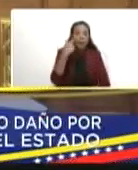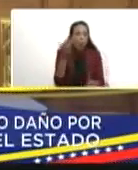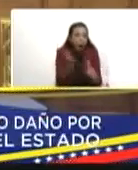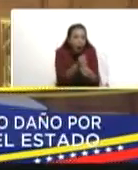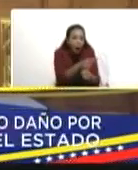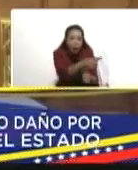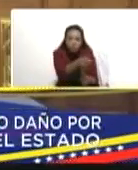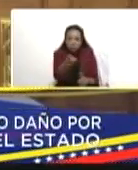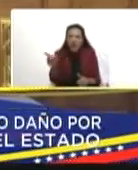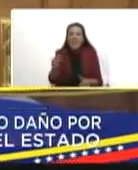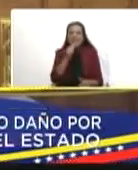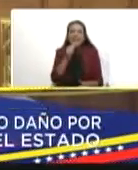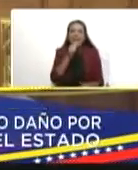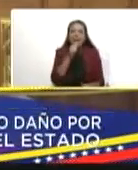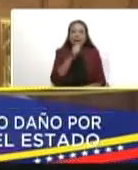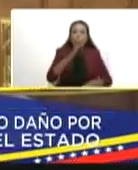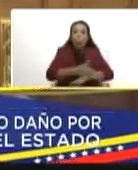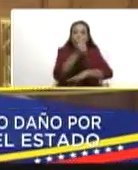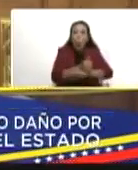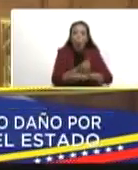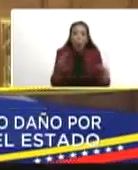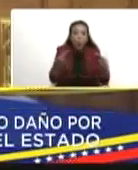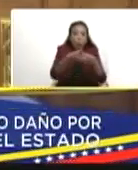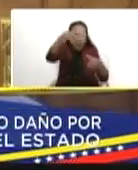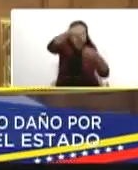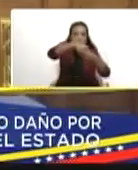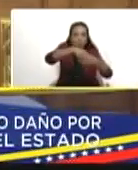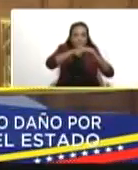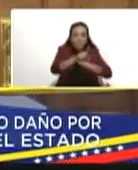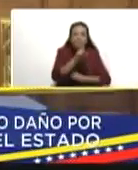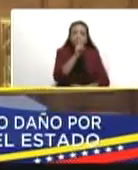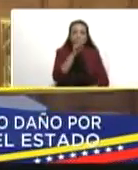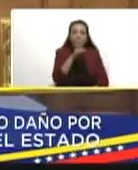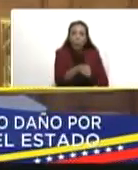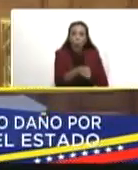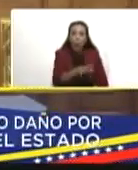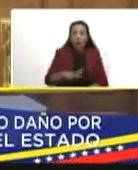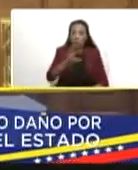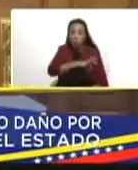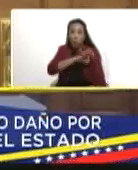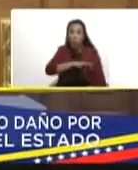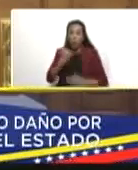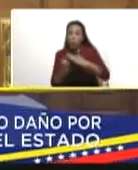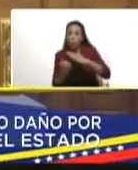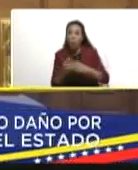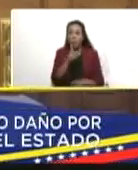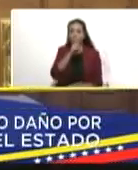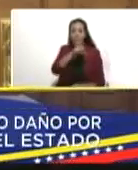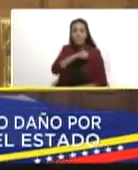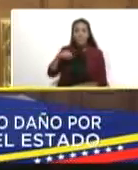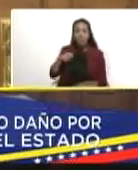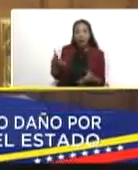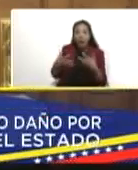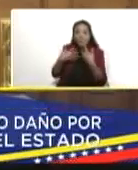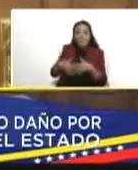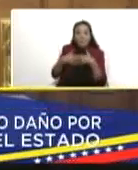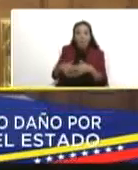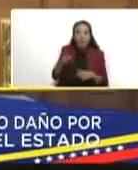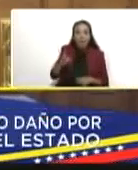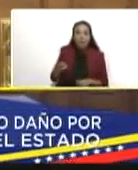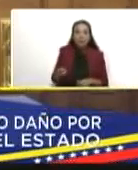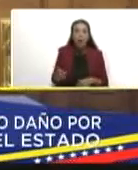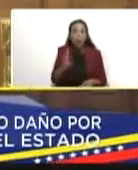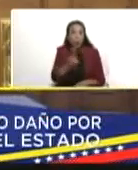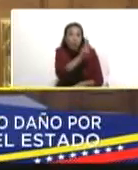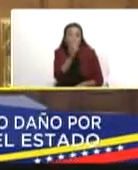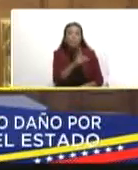descubriendo enquistadas en el estado en asociación con mafias privadas Y